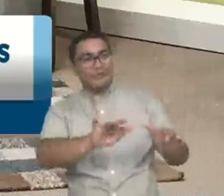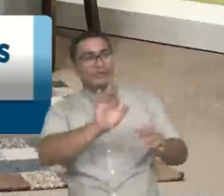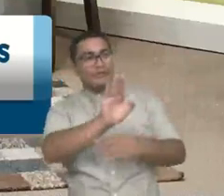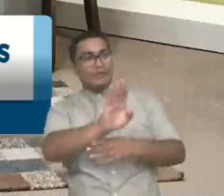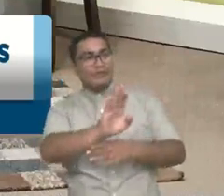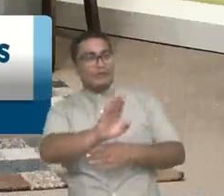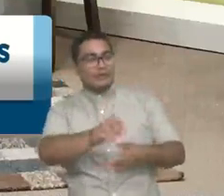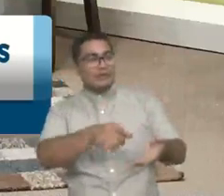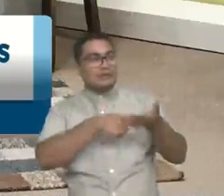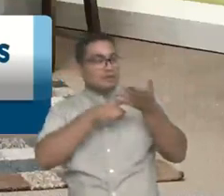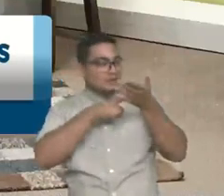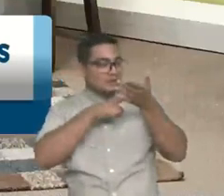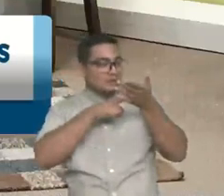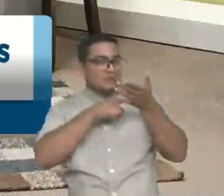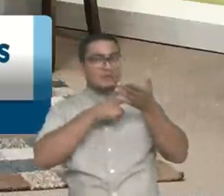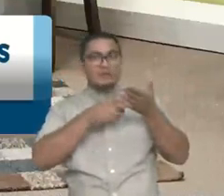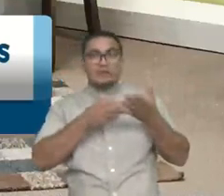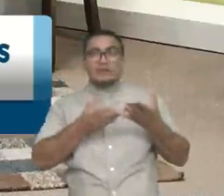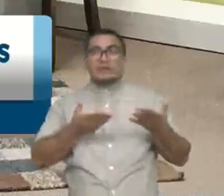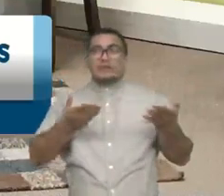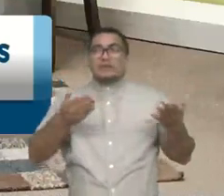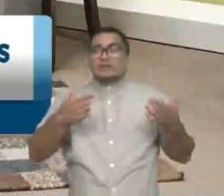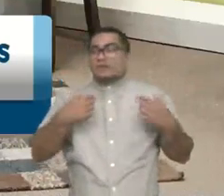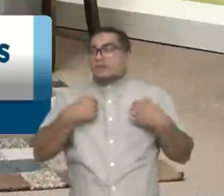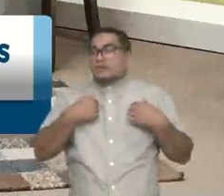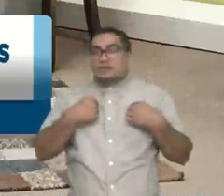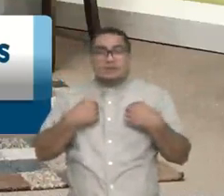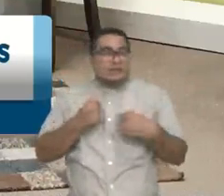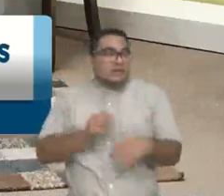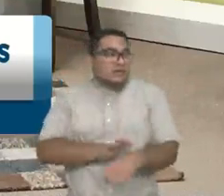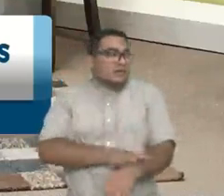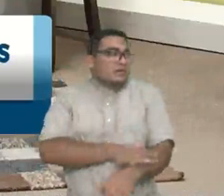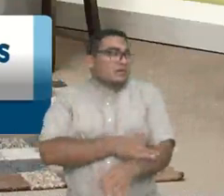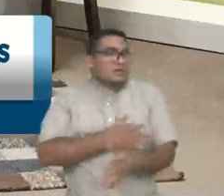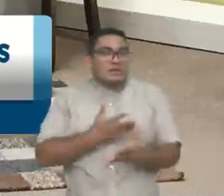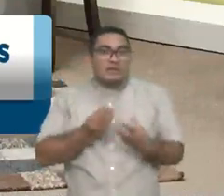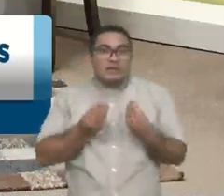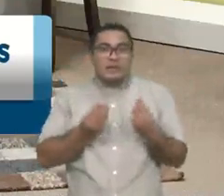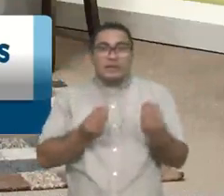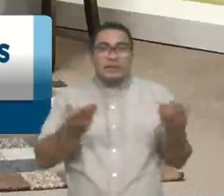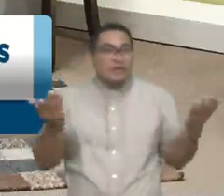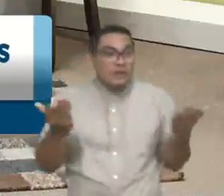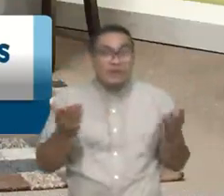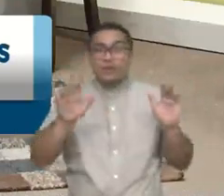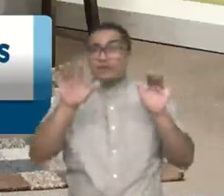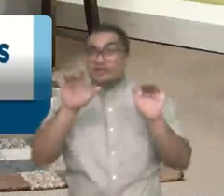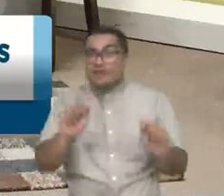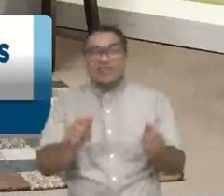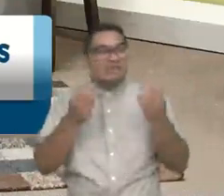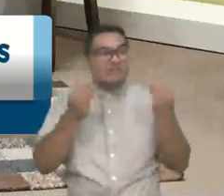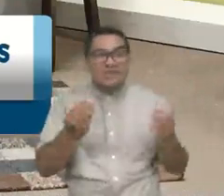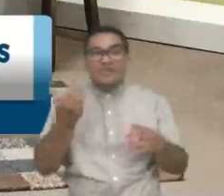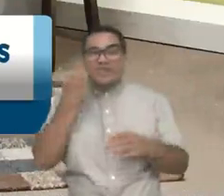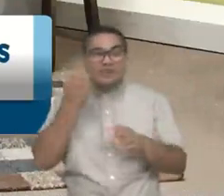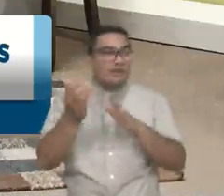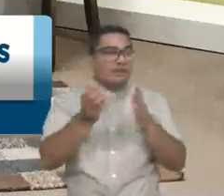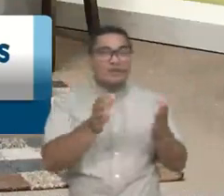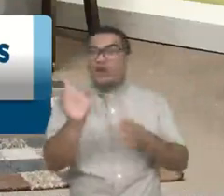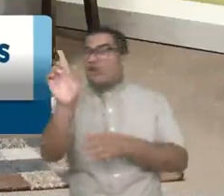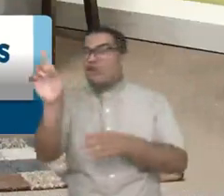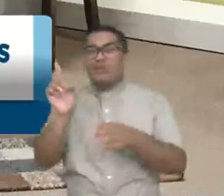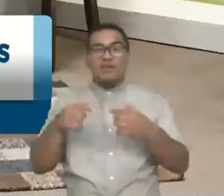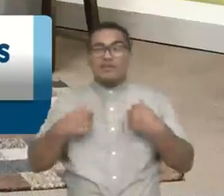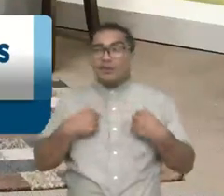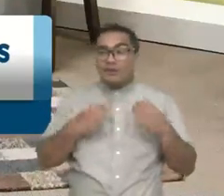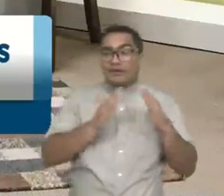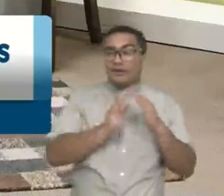esta desinformación pone algo así como que impacta emocionalmente a la gente, como ¿cómo? Ya hay tantos casos y es por aquí, y si yo